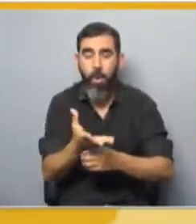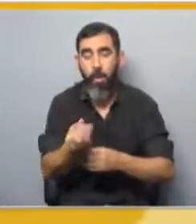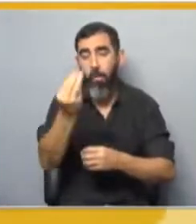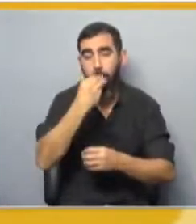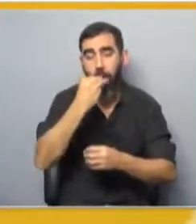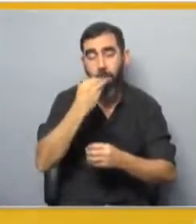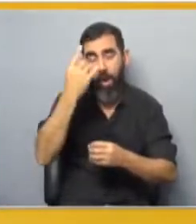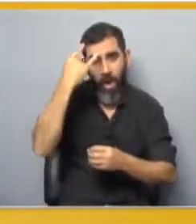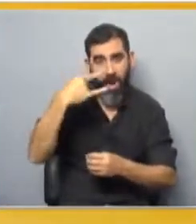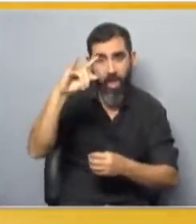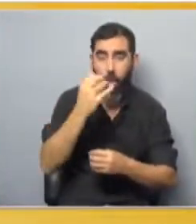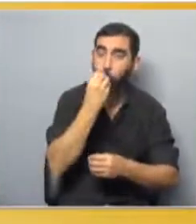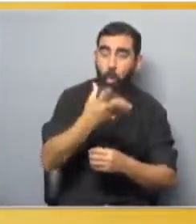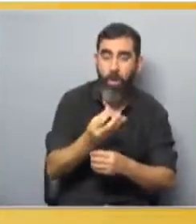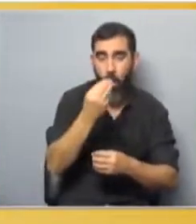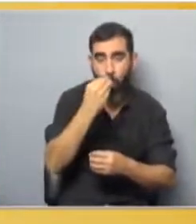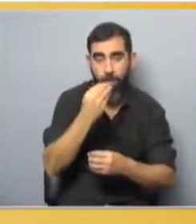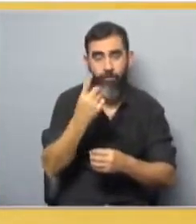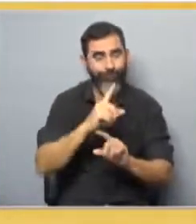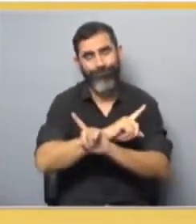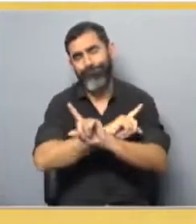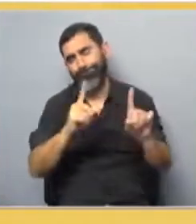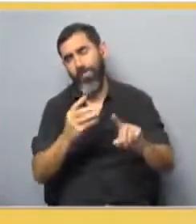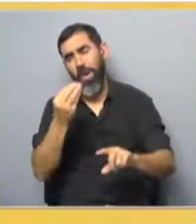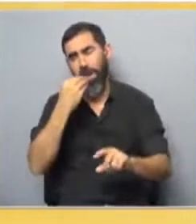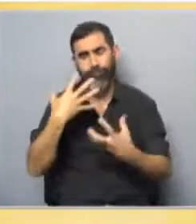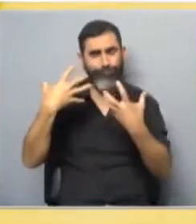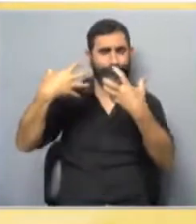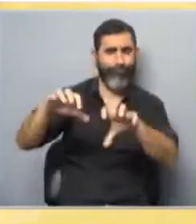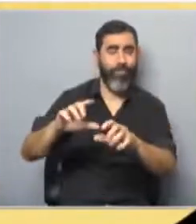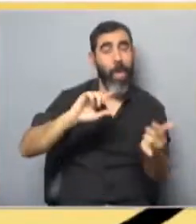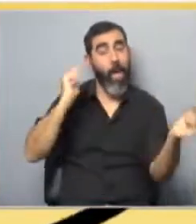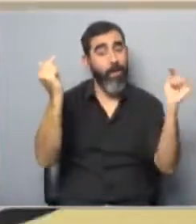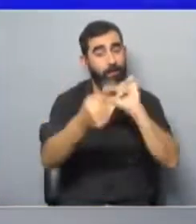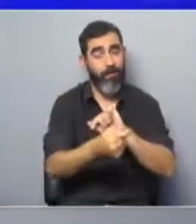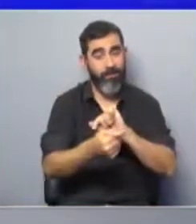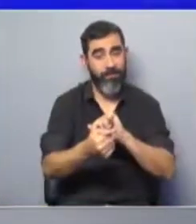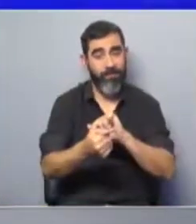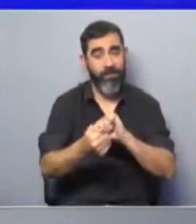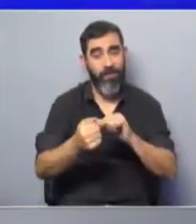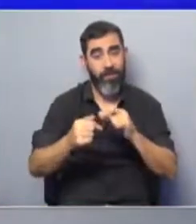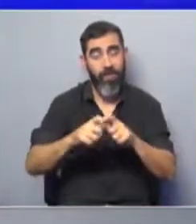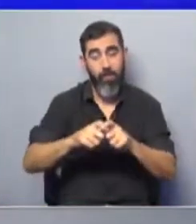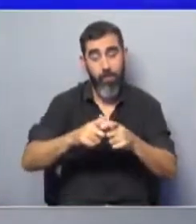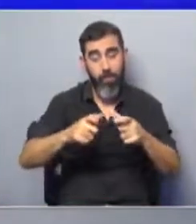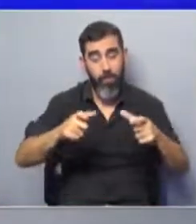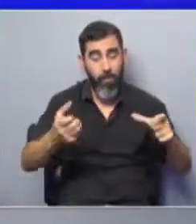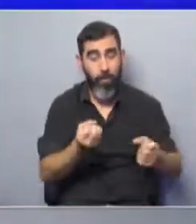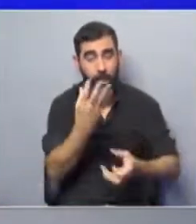forrajera buena para el ganado. Y bueno, se vio que no, que el ganado no la consumía, y que al revés, que cuando comenzaba a avanzar esta